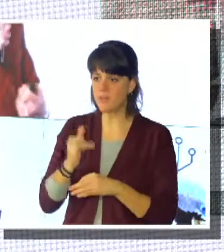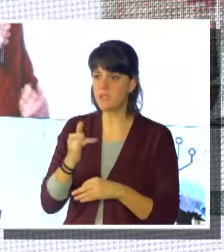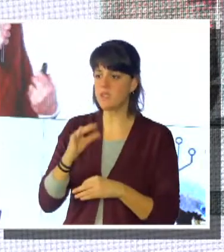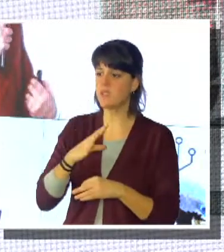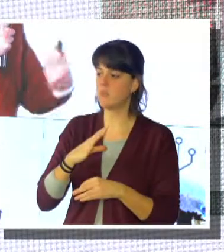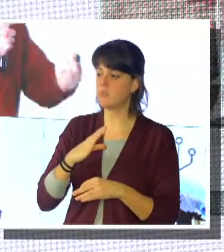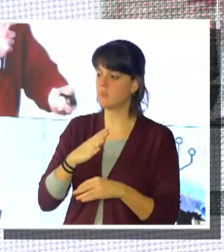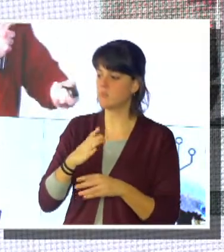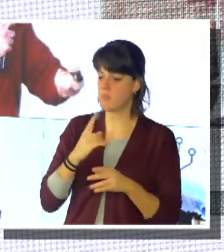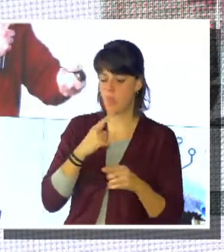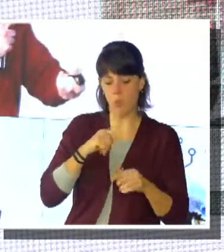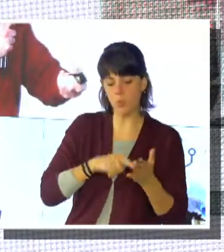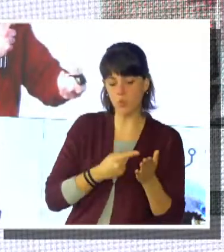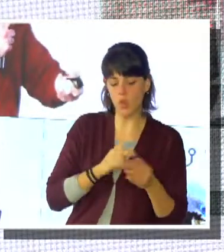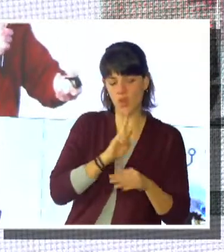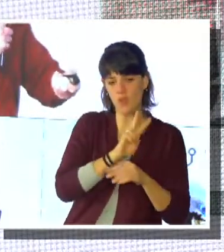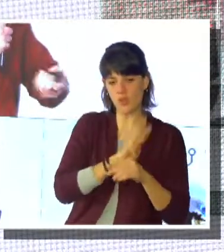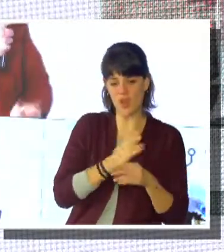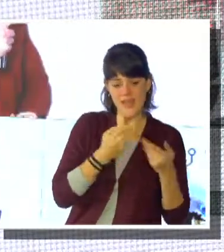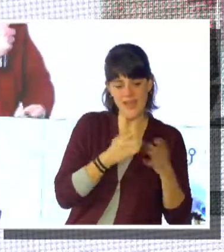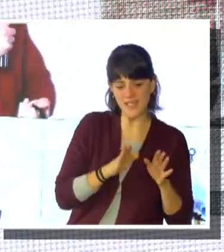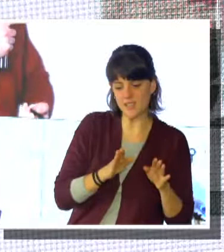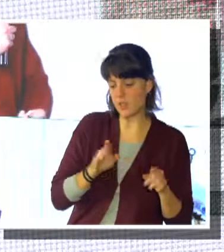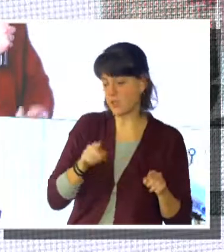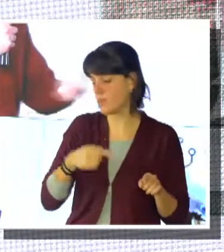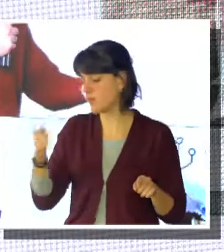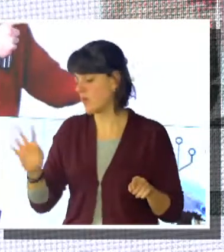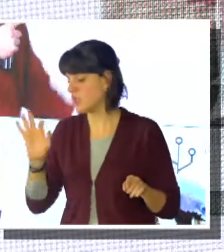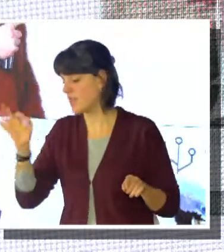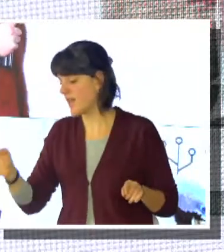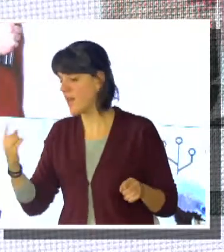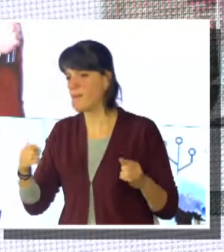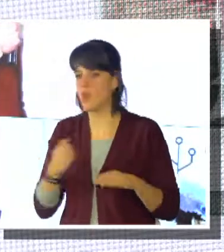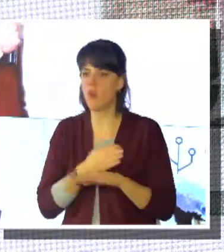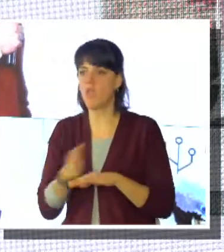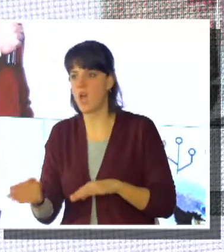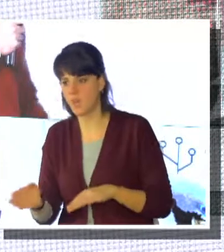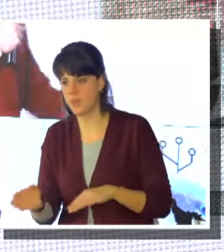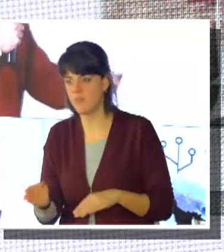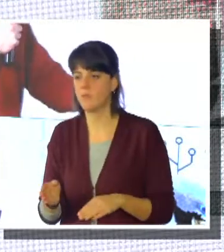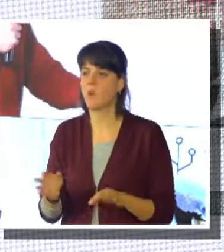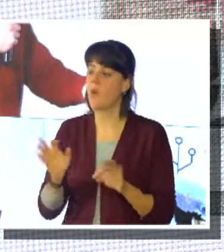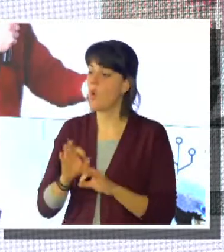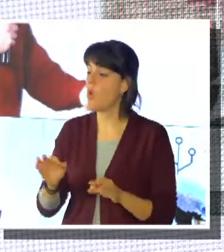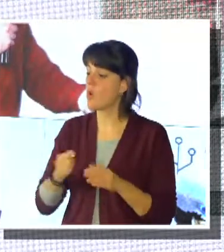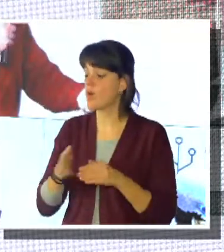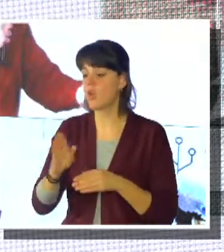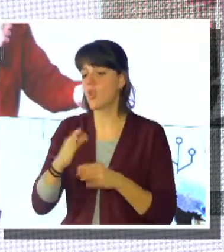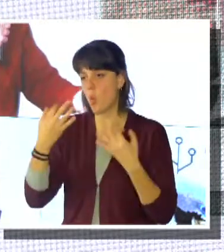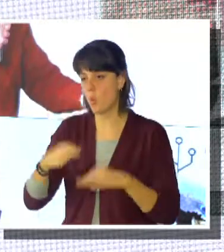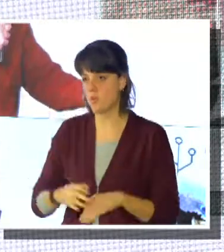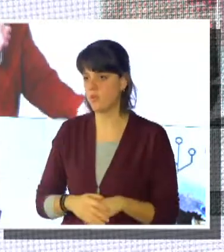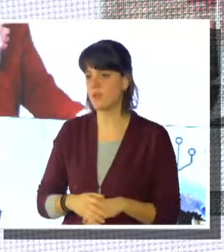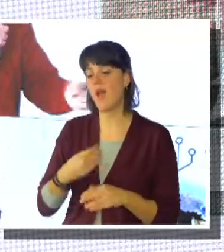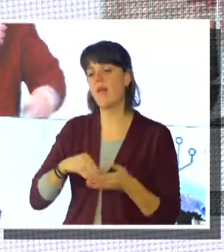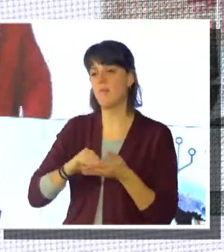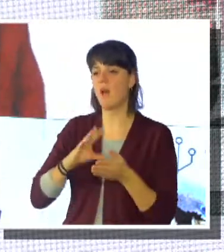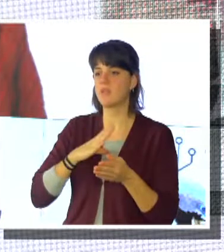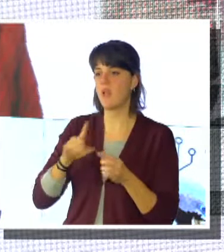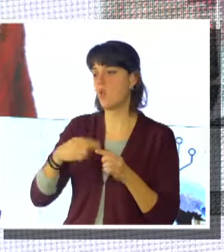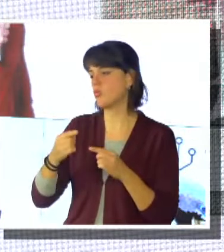Con esos datos, nosotros la pregunta que nos planteamos es ¿cuántas personas hay en cada minuto del día y en cada parada de